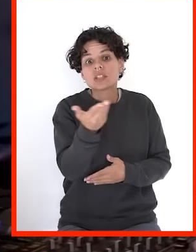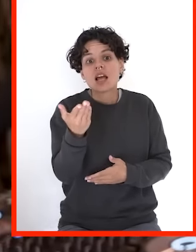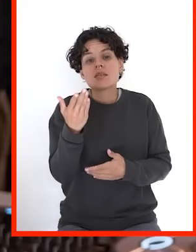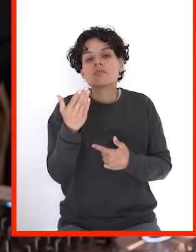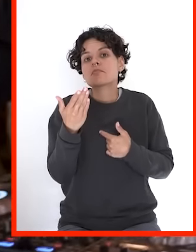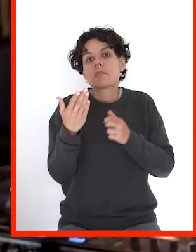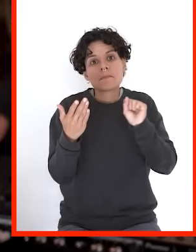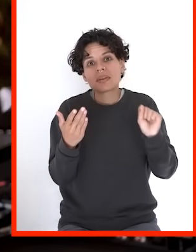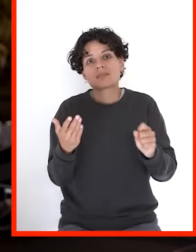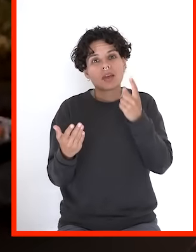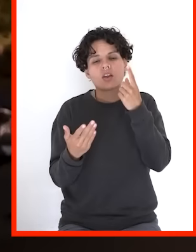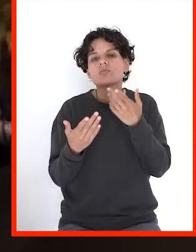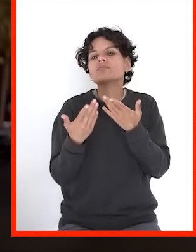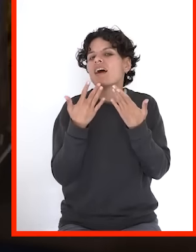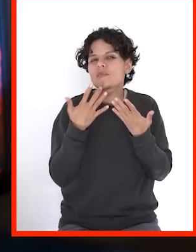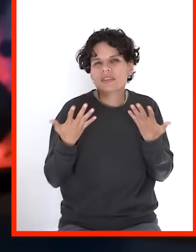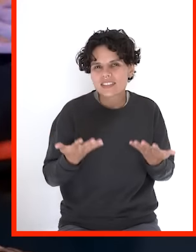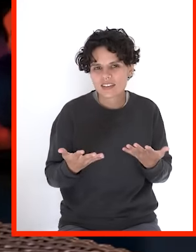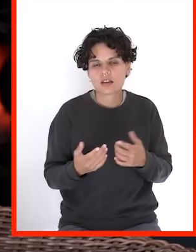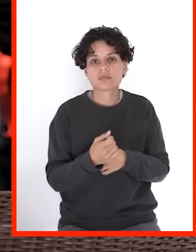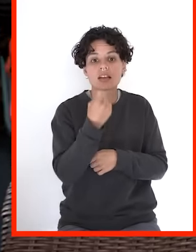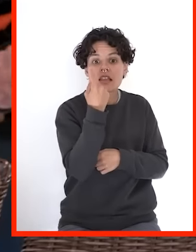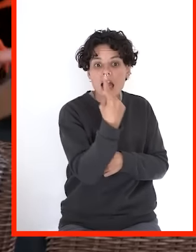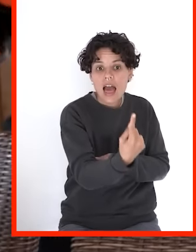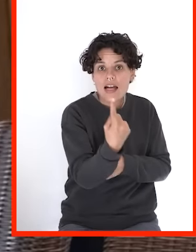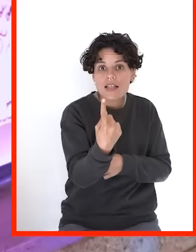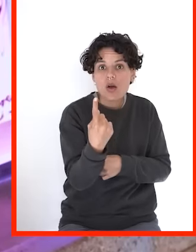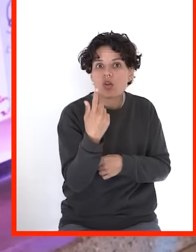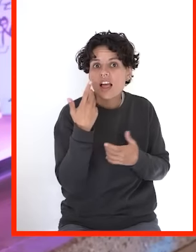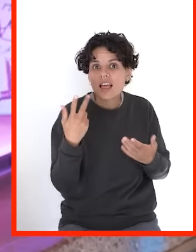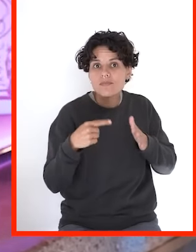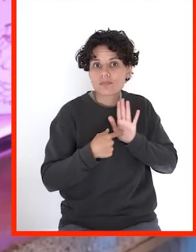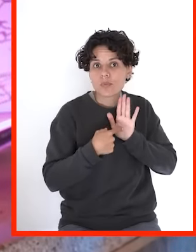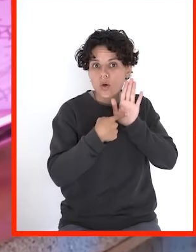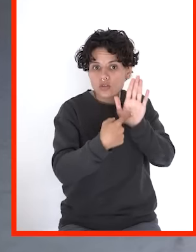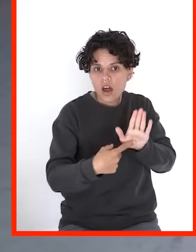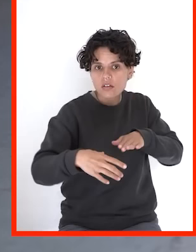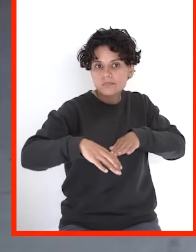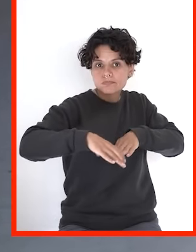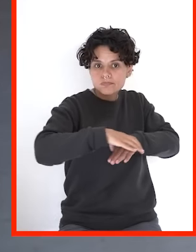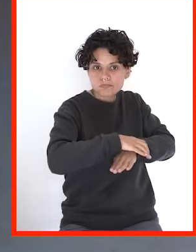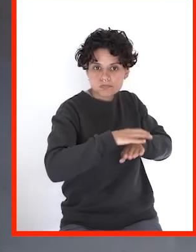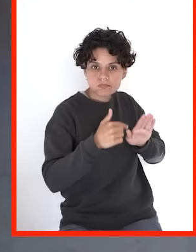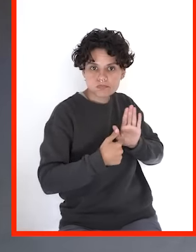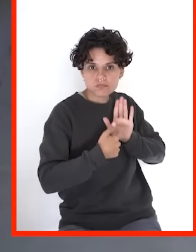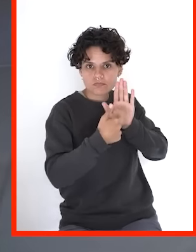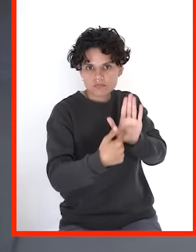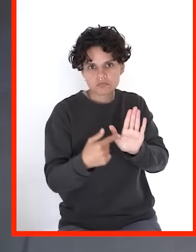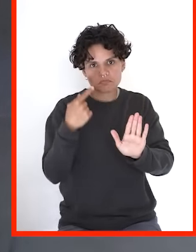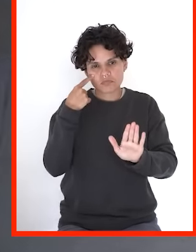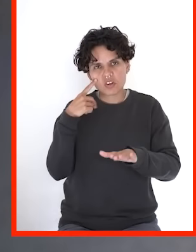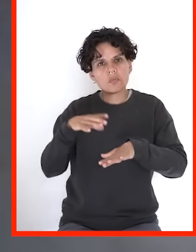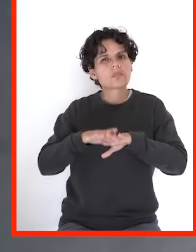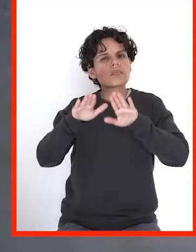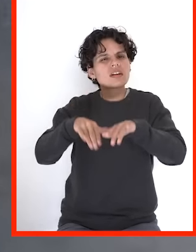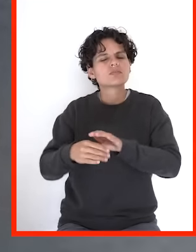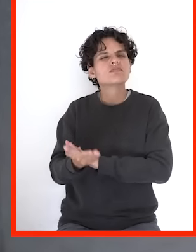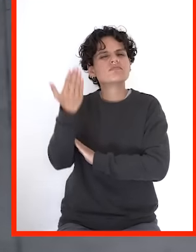este es un rito del programa, pero de a uno. Dame, ven. ¿Cuál es el calzado, por favor? Recordando ahí la esencia de Wu-Tang